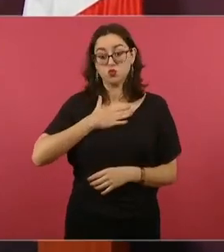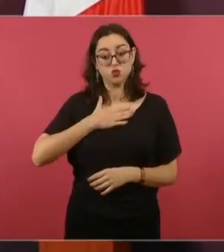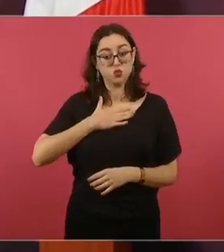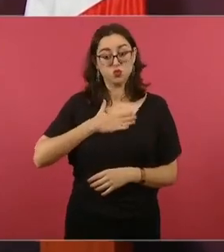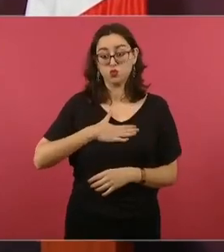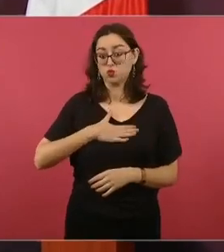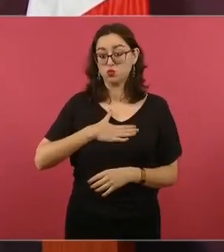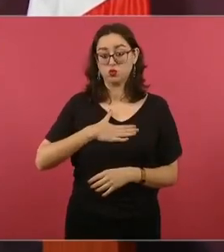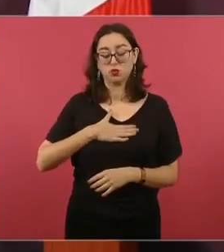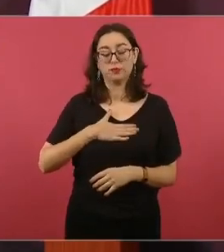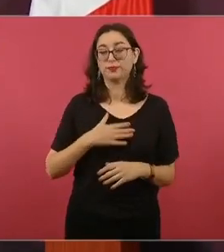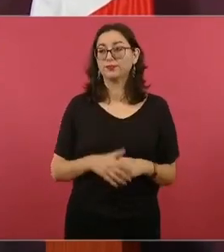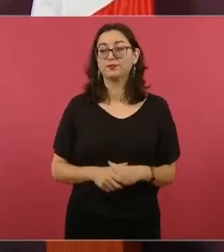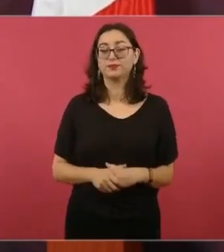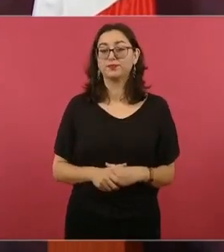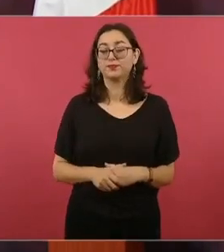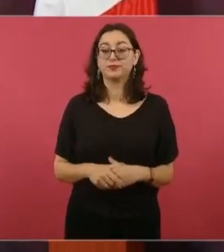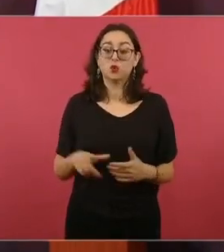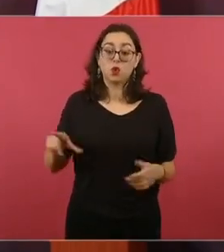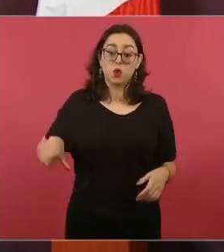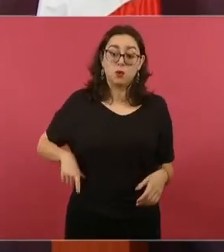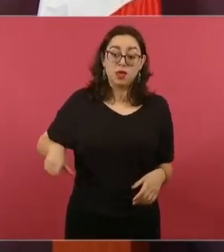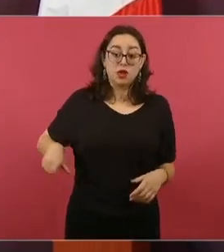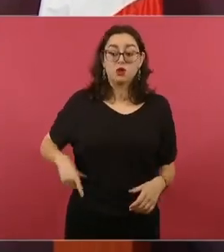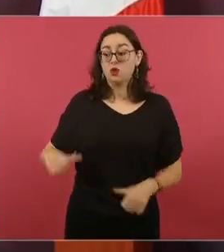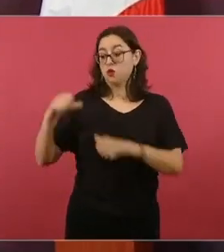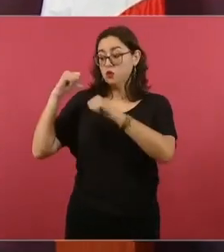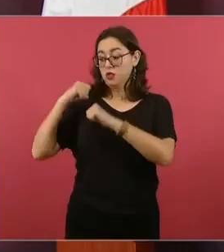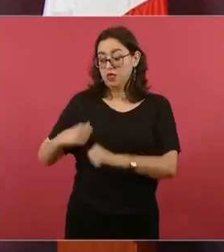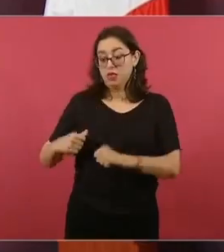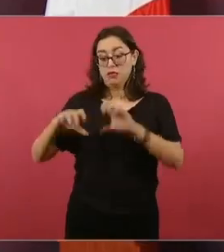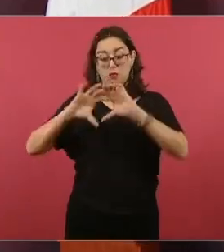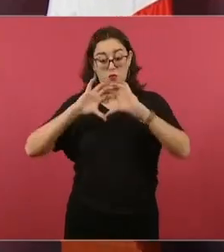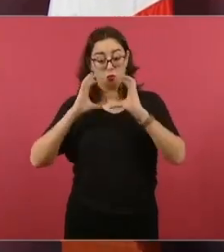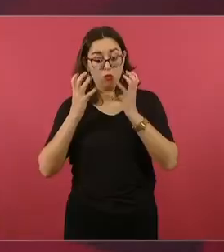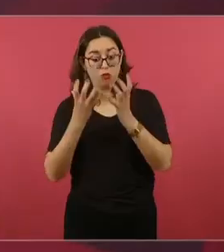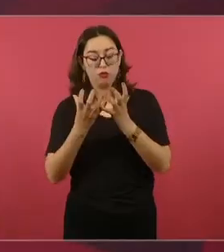mundo, o los poderosos del mundo.